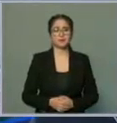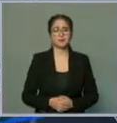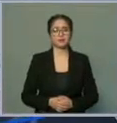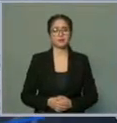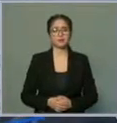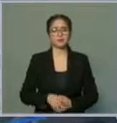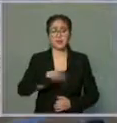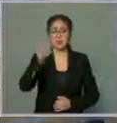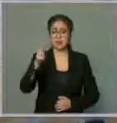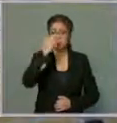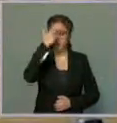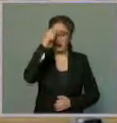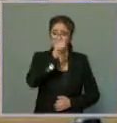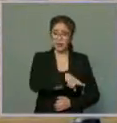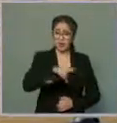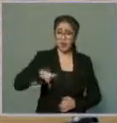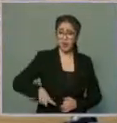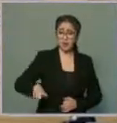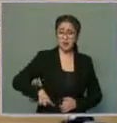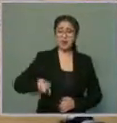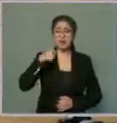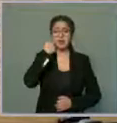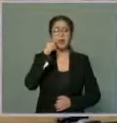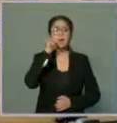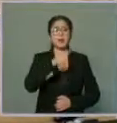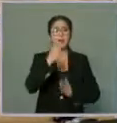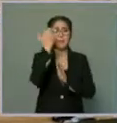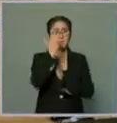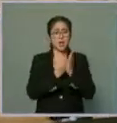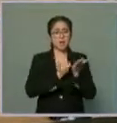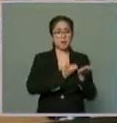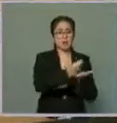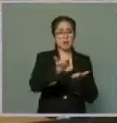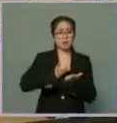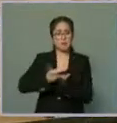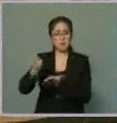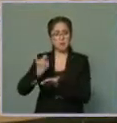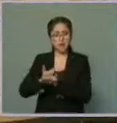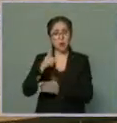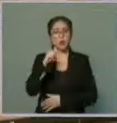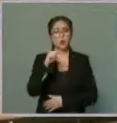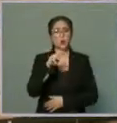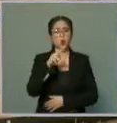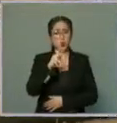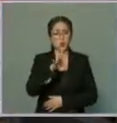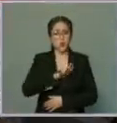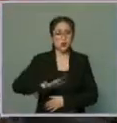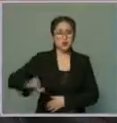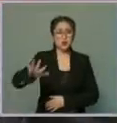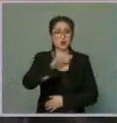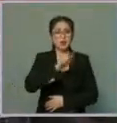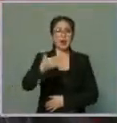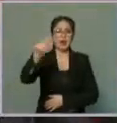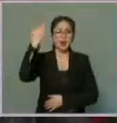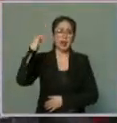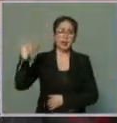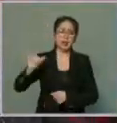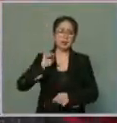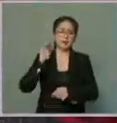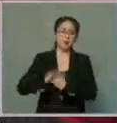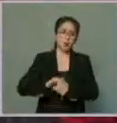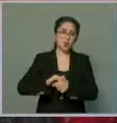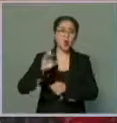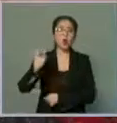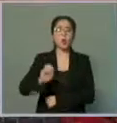este gobierno también en reducir gastos. Uno que había dicho el presidente Trump y también el Partido Republicano durante toda la administración del presidente Obama,